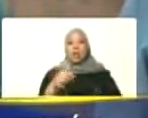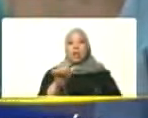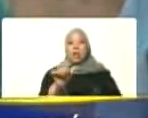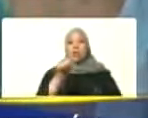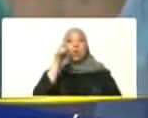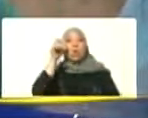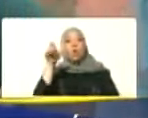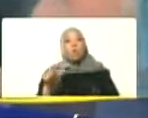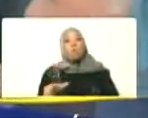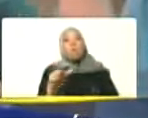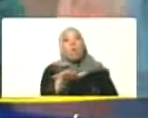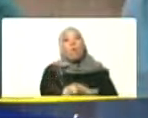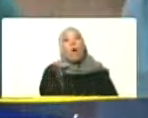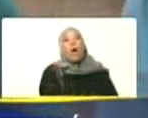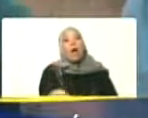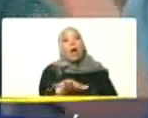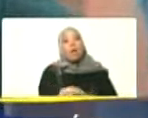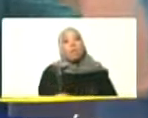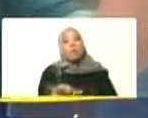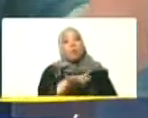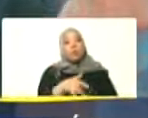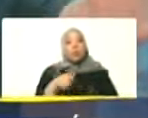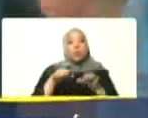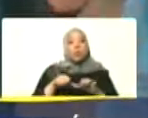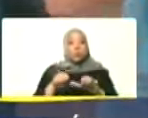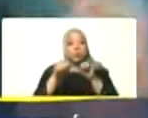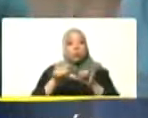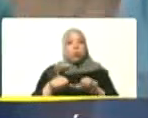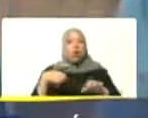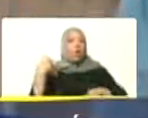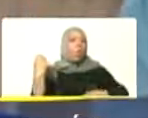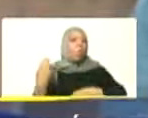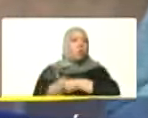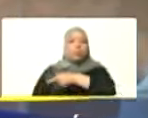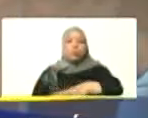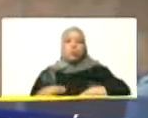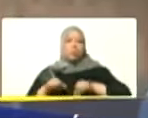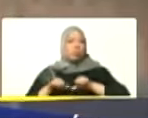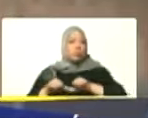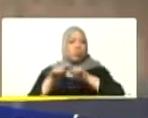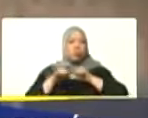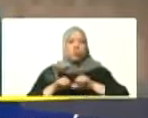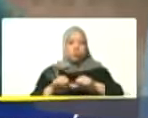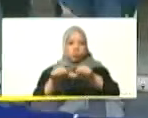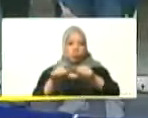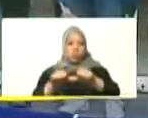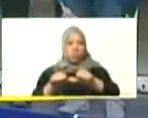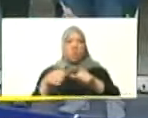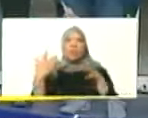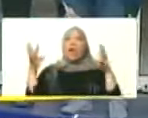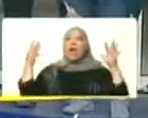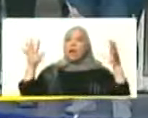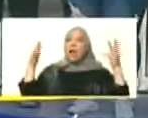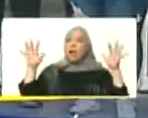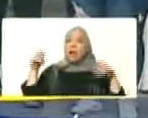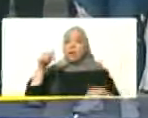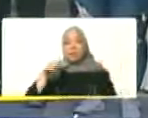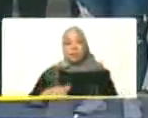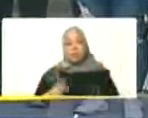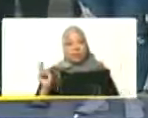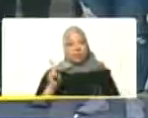pueblo, presidente, con el que usted cuenta para seguir haciendo revolución. Gracias, Génesis. Bueno, presidente, aquí